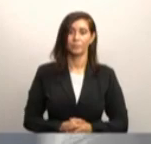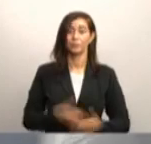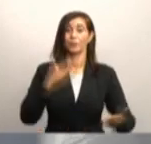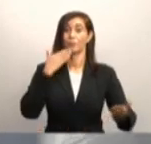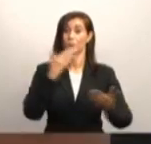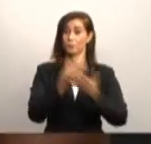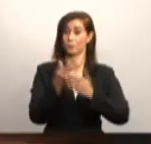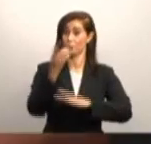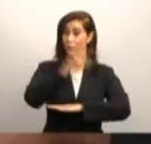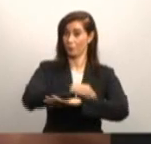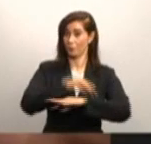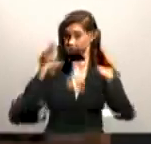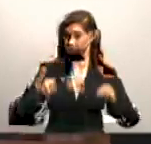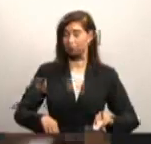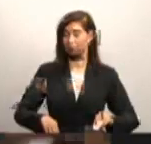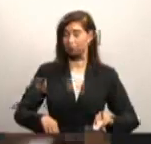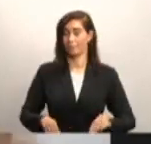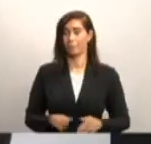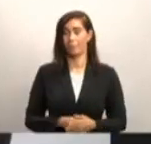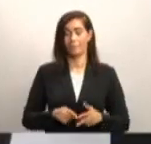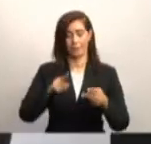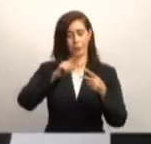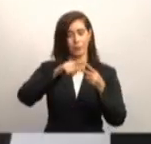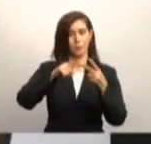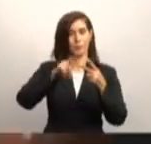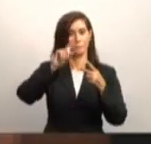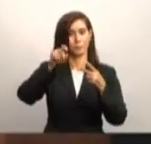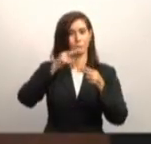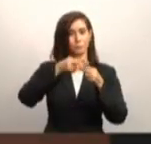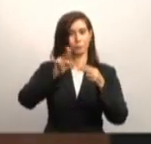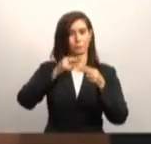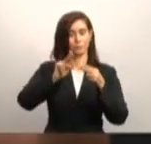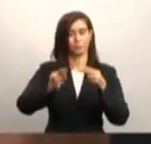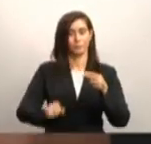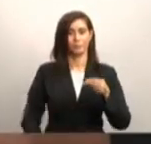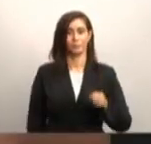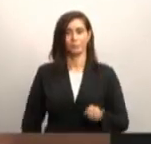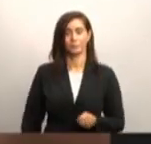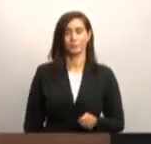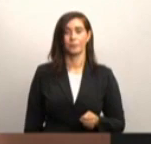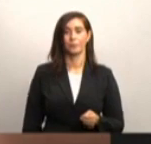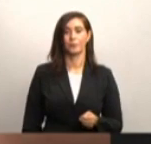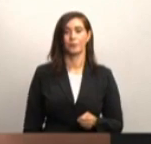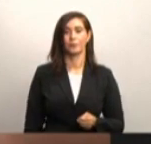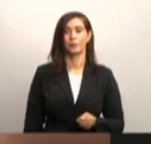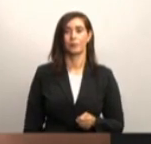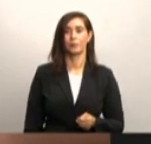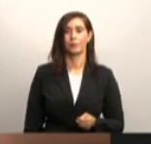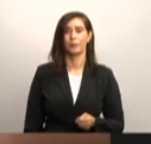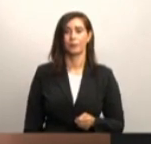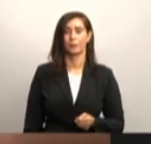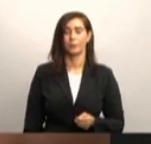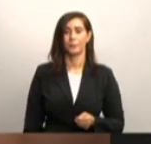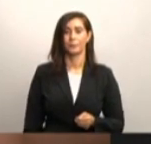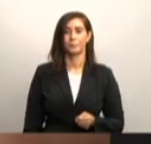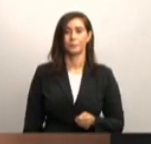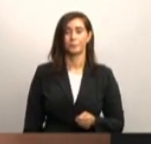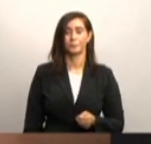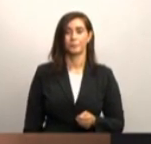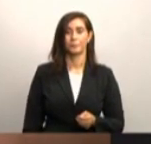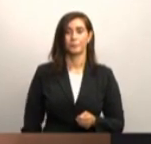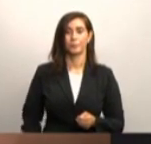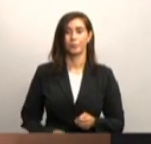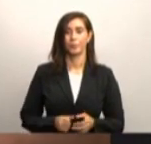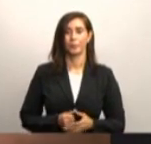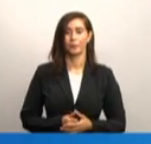Buenos días, ministro. Dos preguntitas breves. Que si la clave para la evaluación